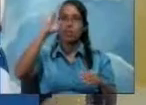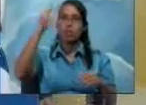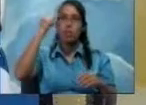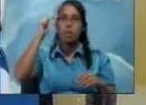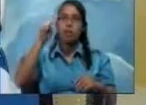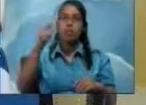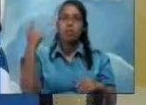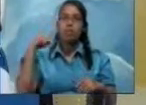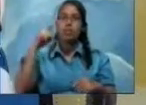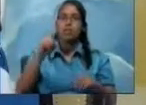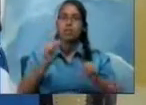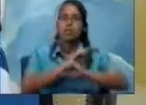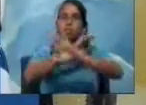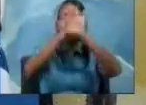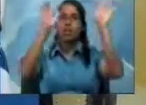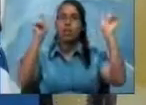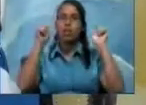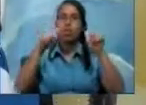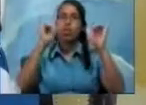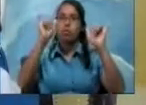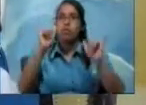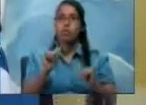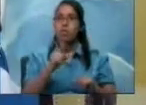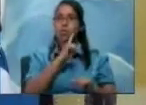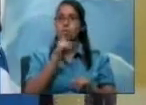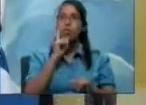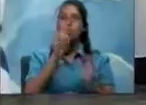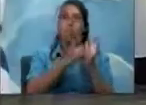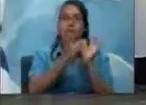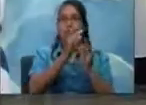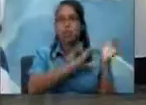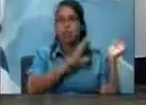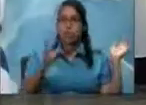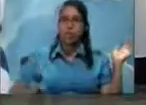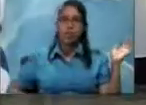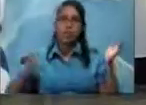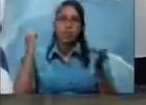tenga su milagro hoy mismo en el nombre del